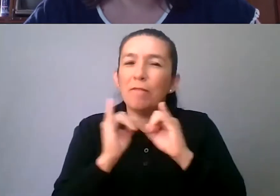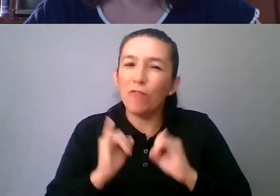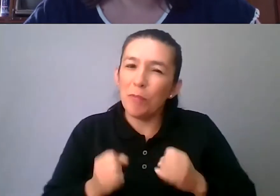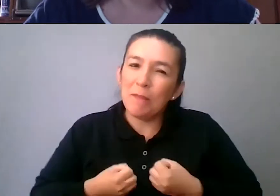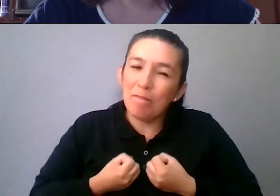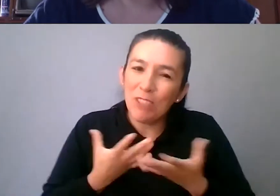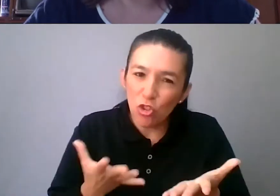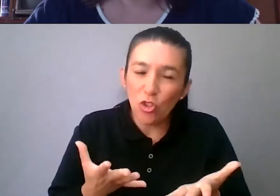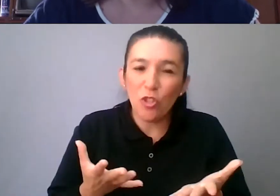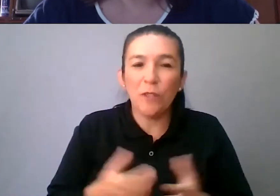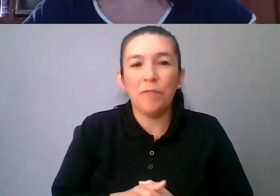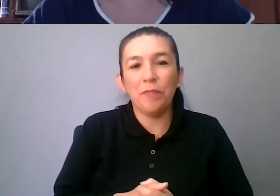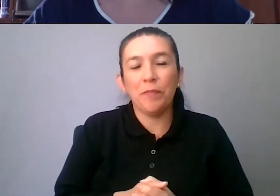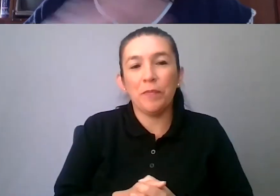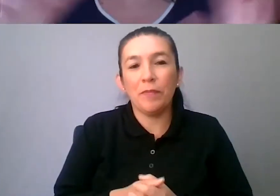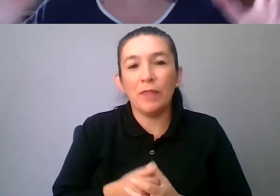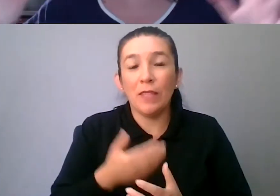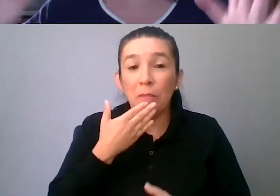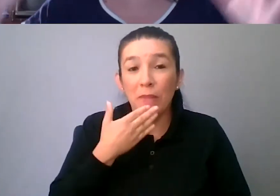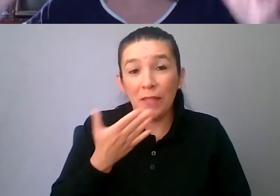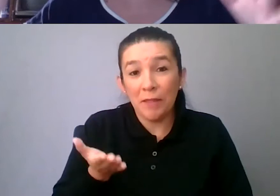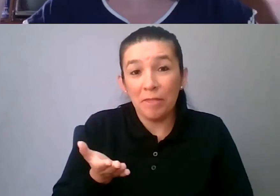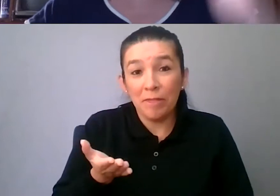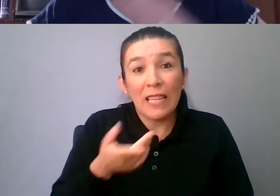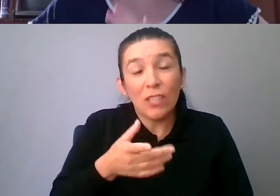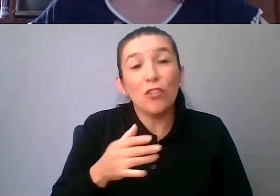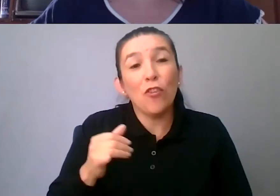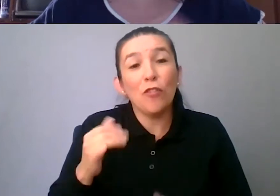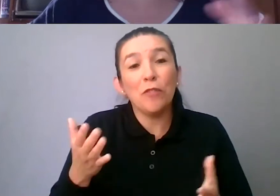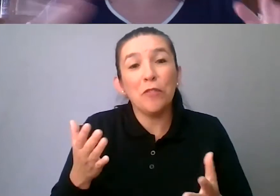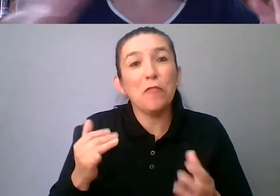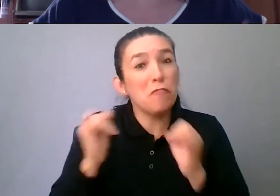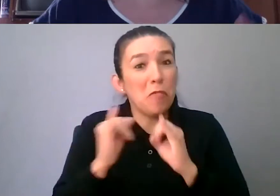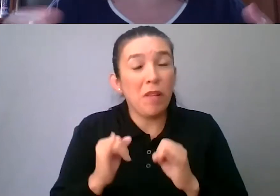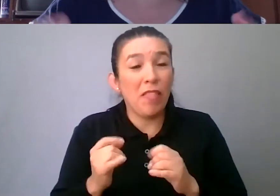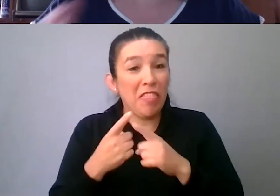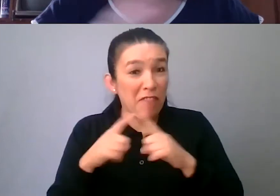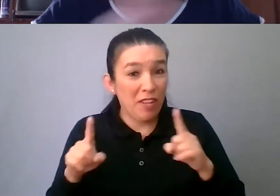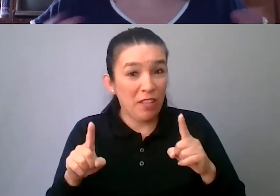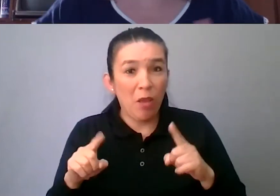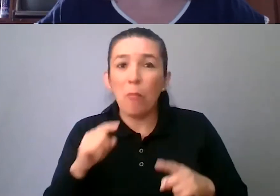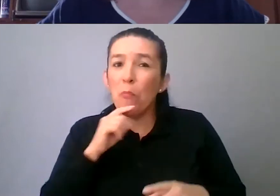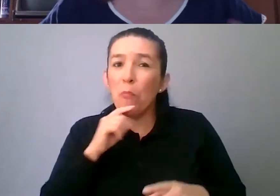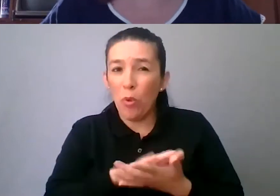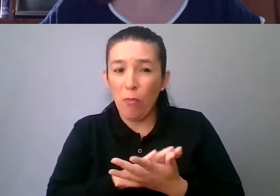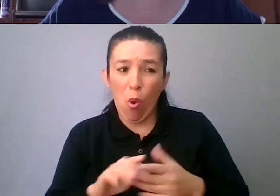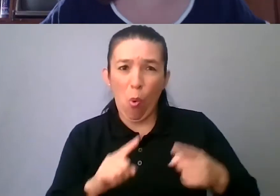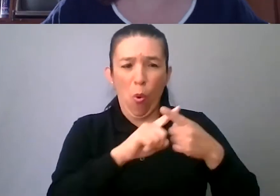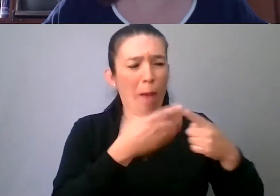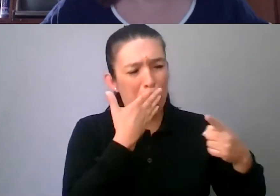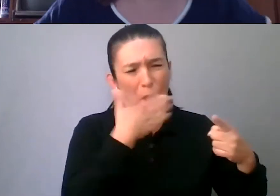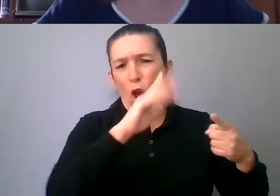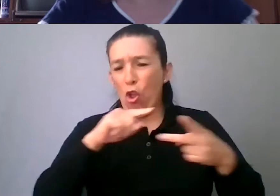y también decir que son formas distintas, o sea, no ponerlas en relación en que una es mejor que otra, sino